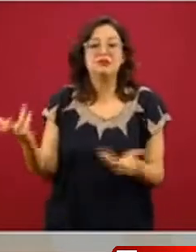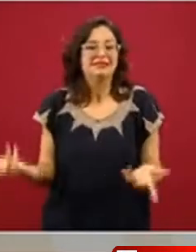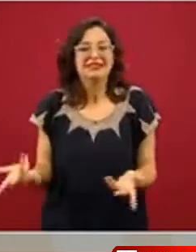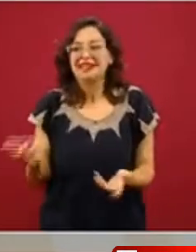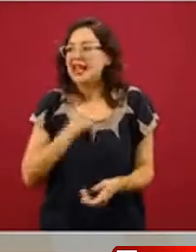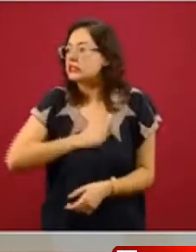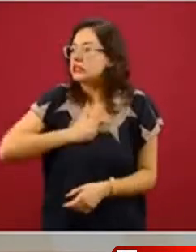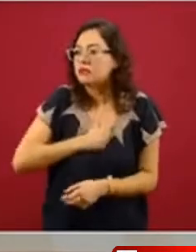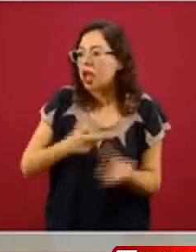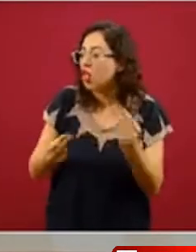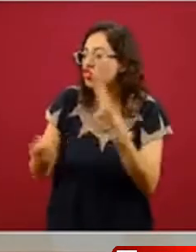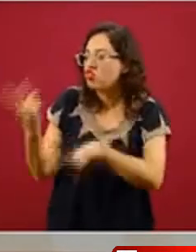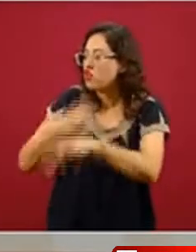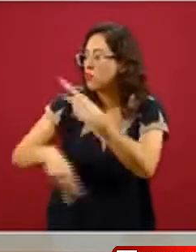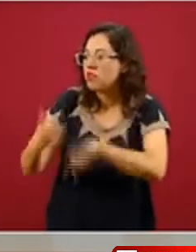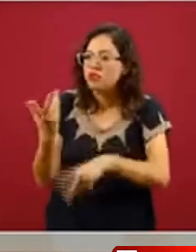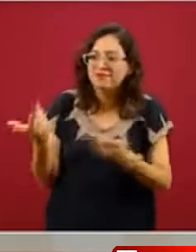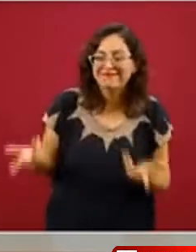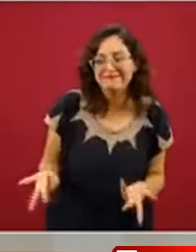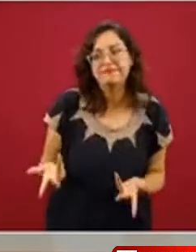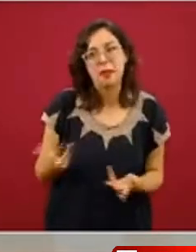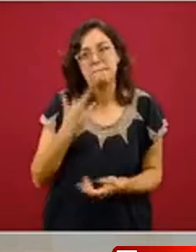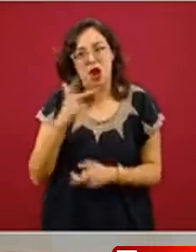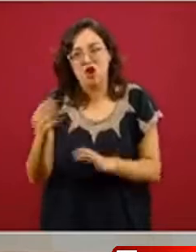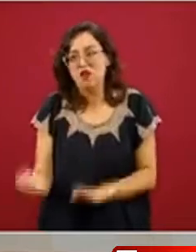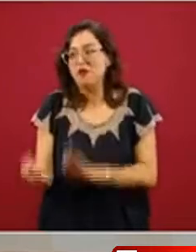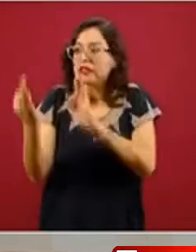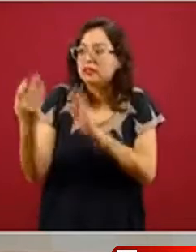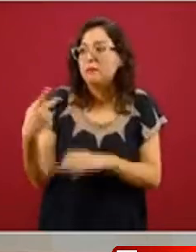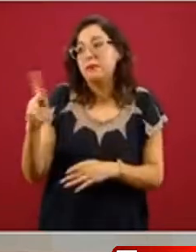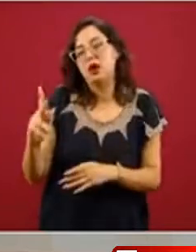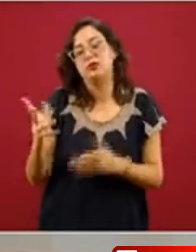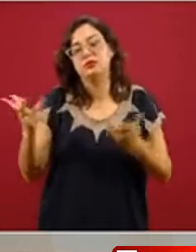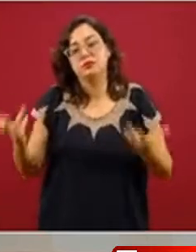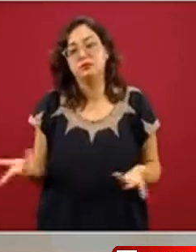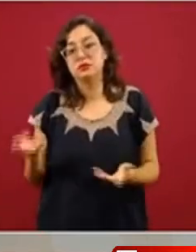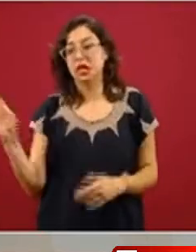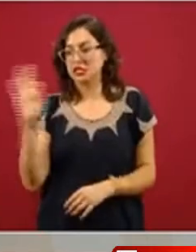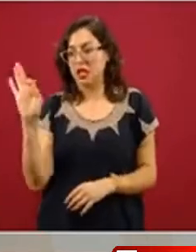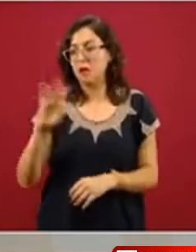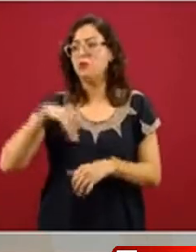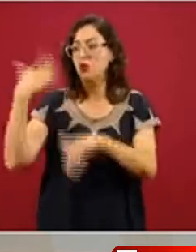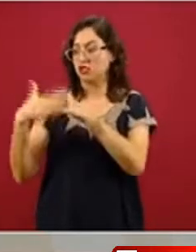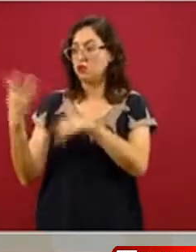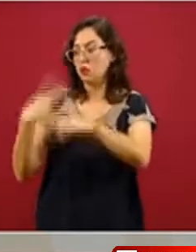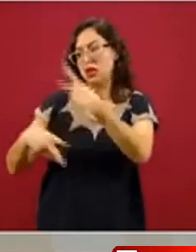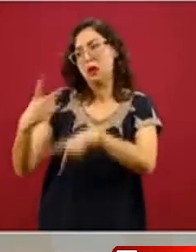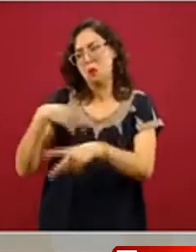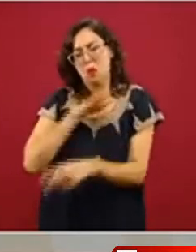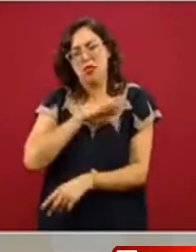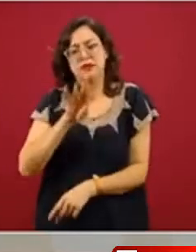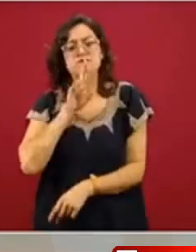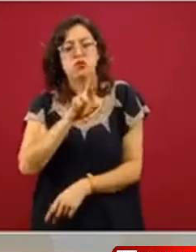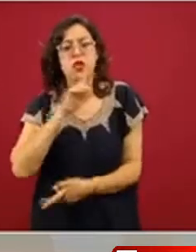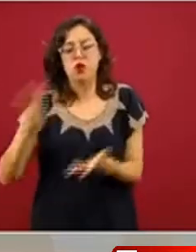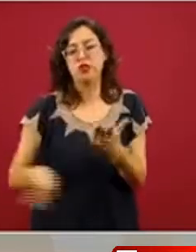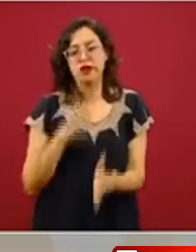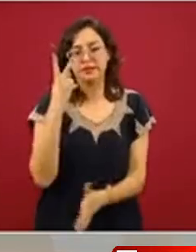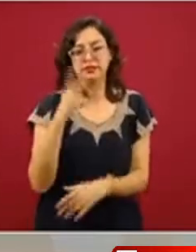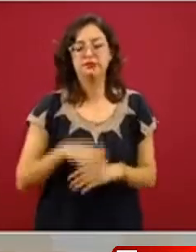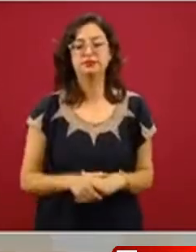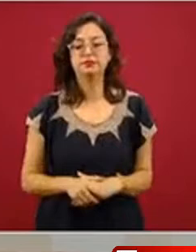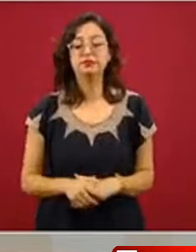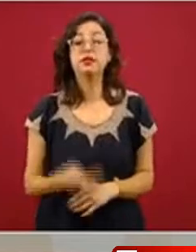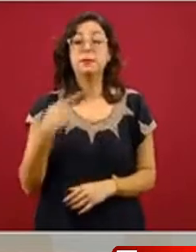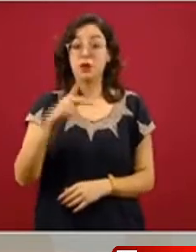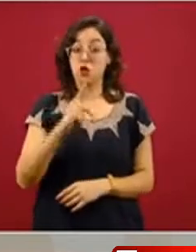persona que está presente, pero él sabe que esto se está diciendo y tendrá derecho de réplica cuando venga. Pero básicamente lo